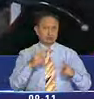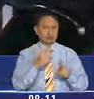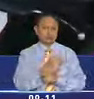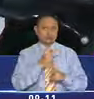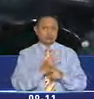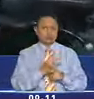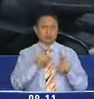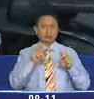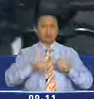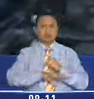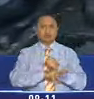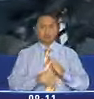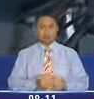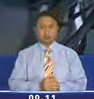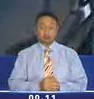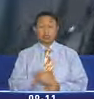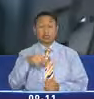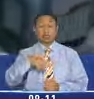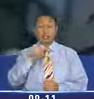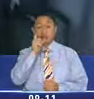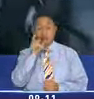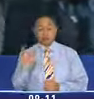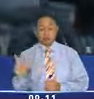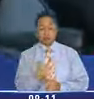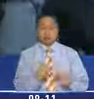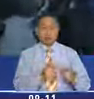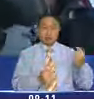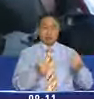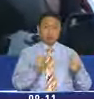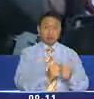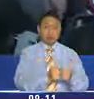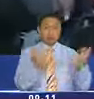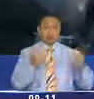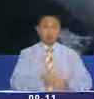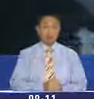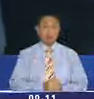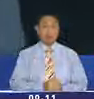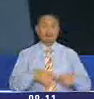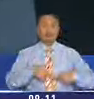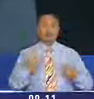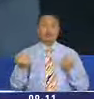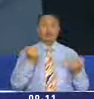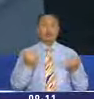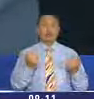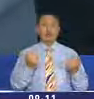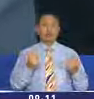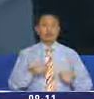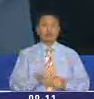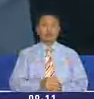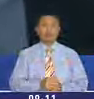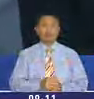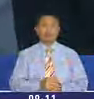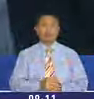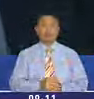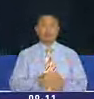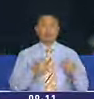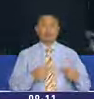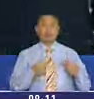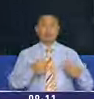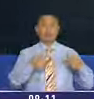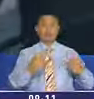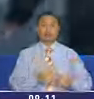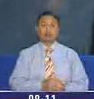de la delincuencia, del llamado bujiazo hacia los conductores. ¿Estos operativos se van a desarrollar aleatoriamente,